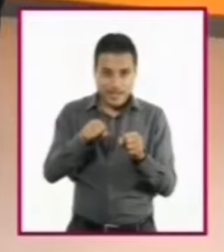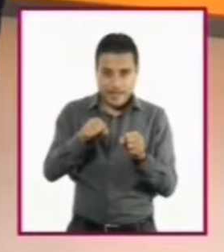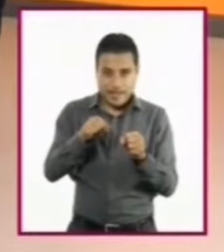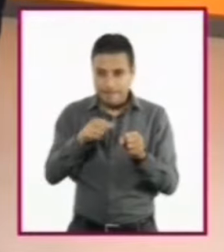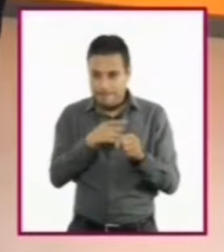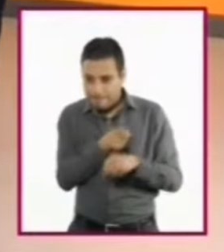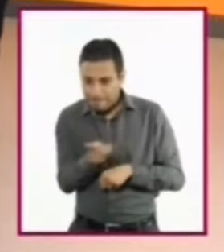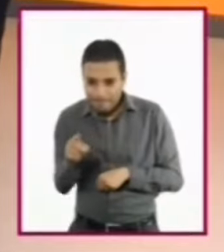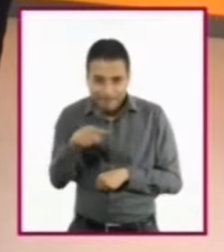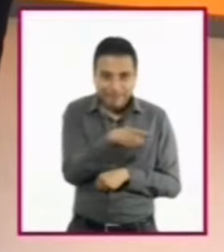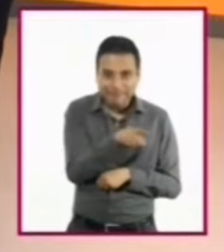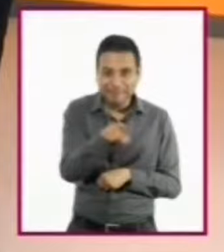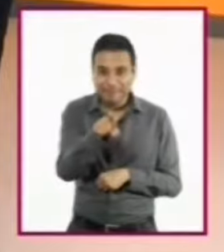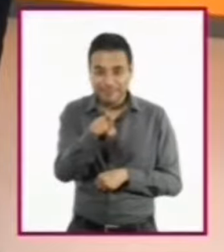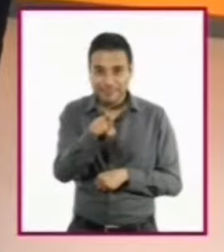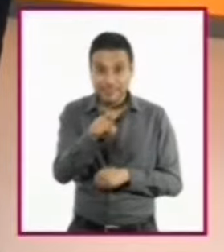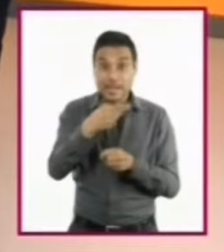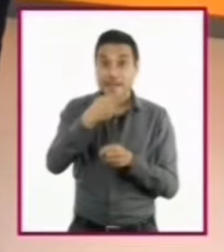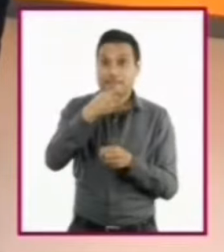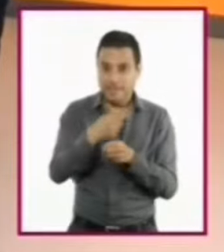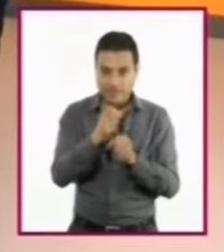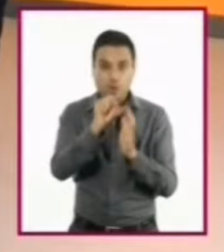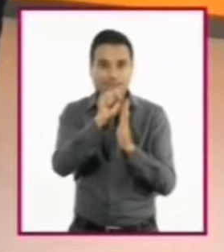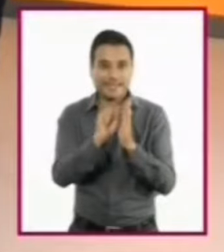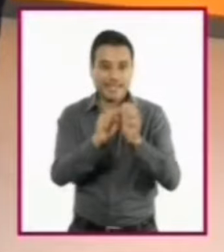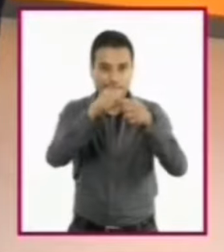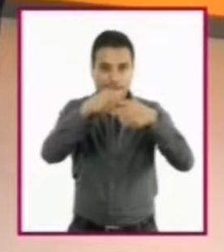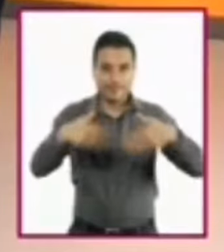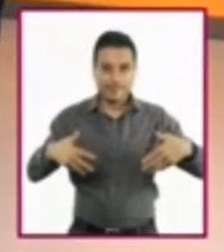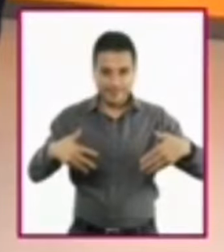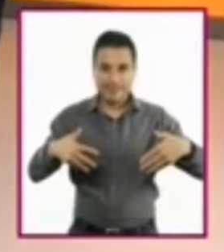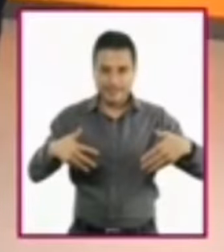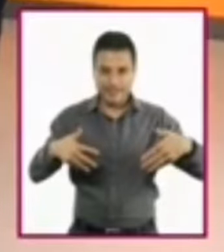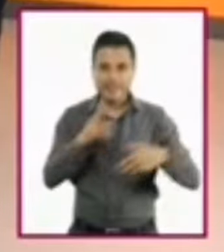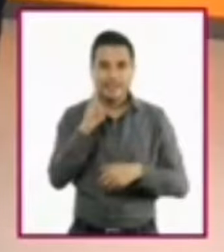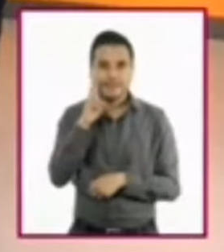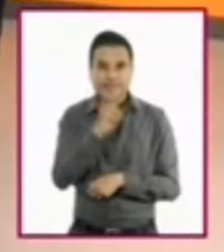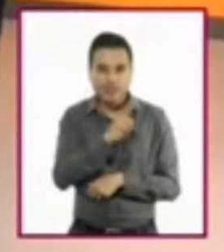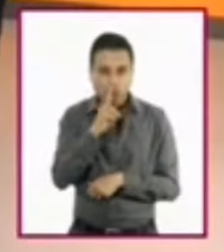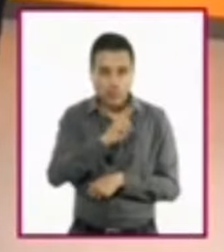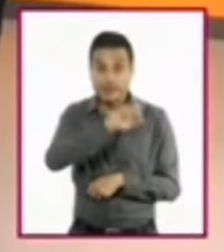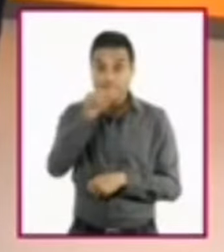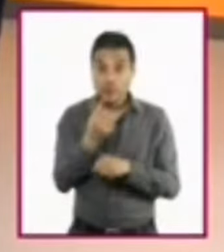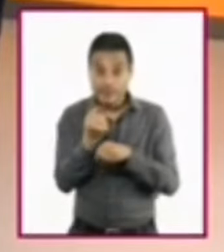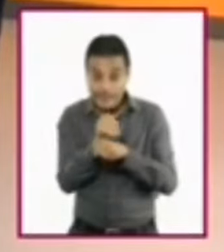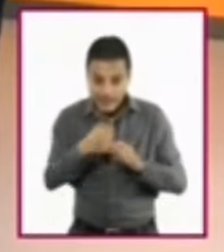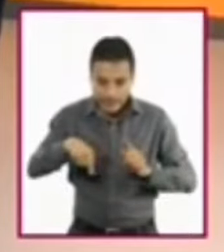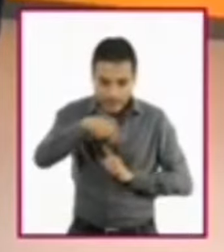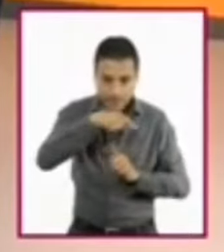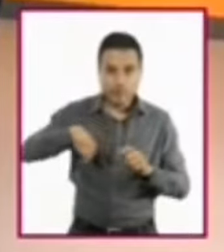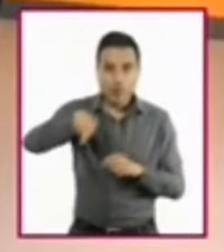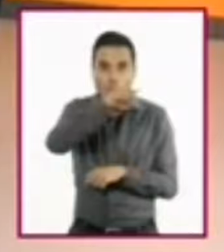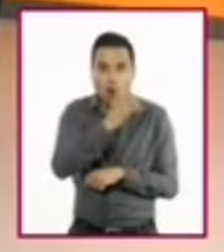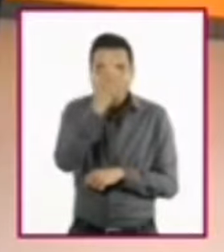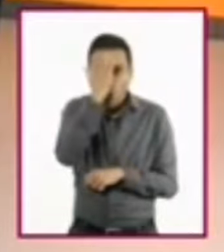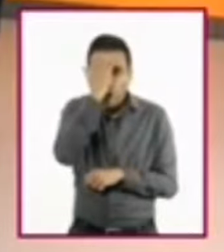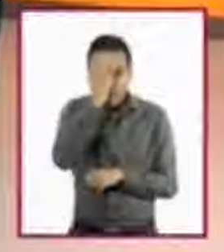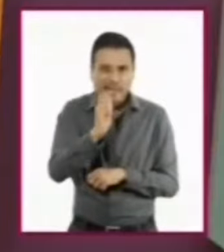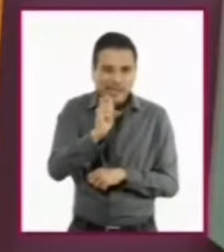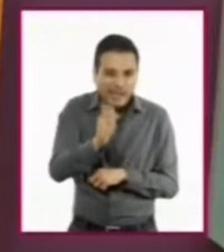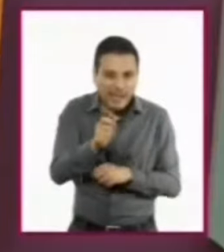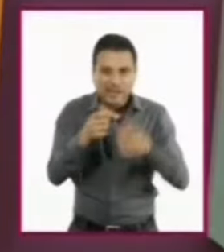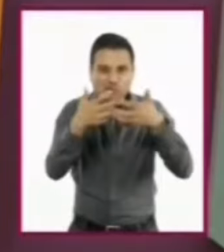sistema respiratorio y luego el circulatorio, analizando las estructuras, es decir, los órganos, así como sus